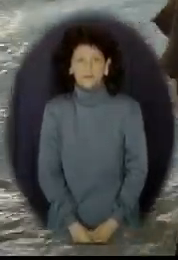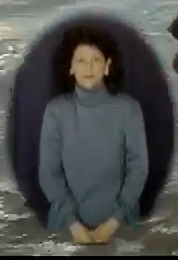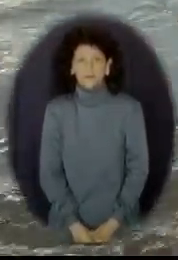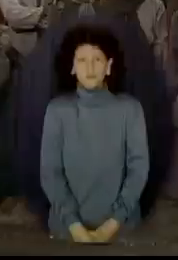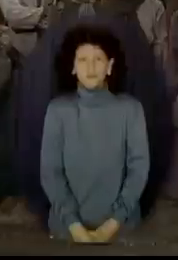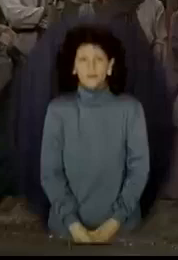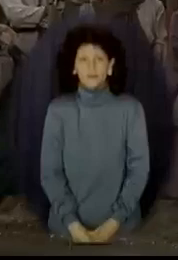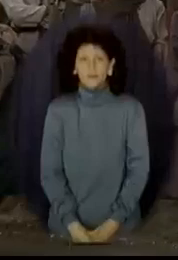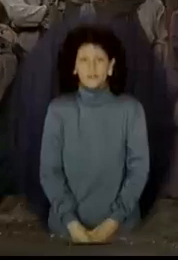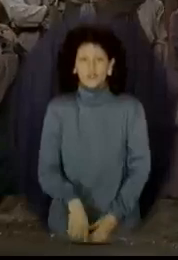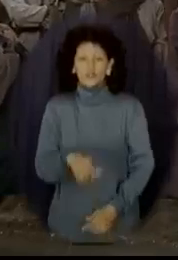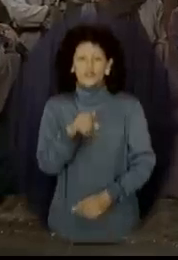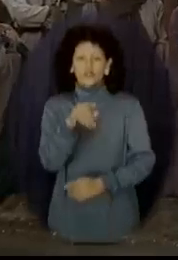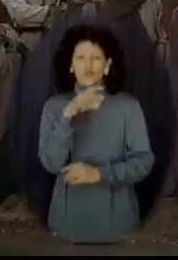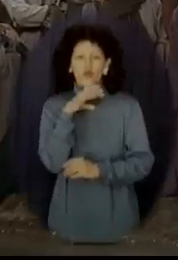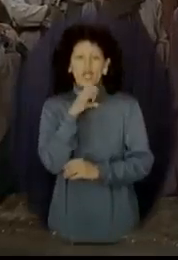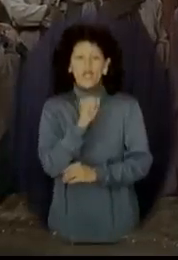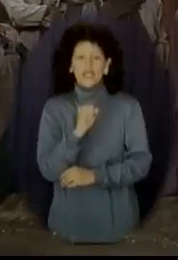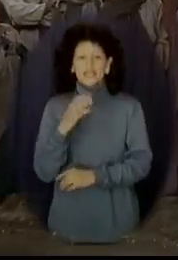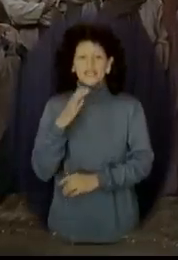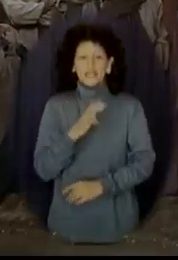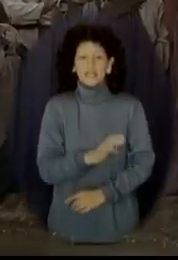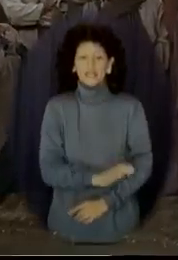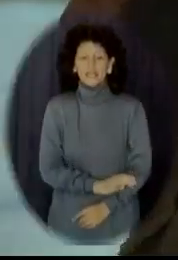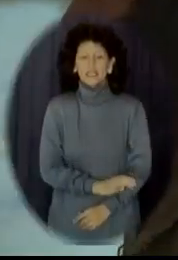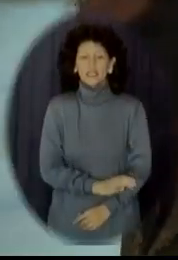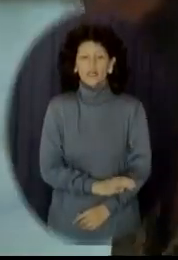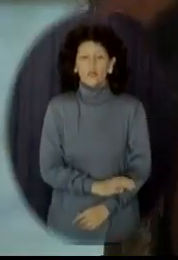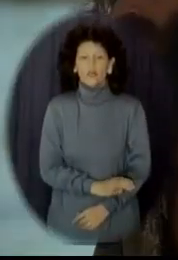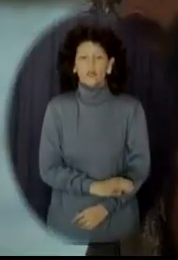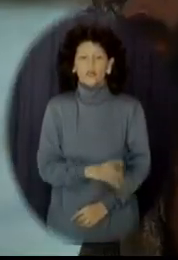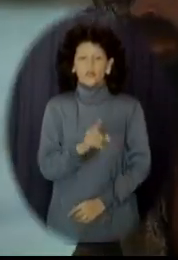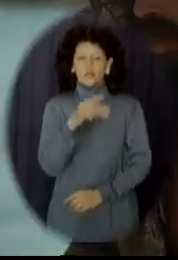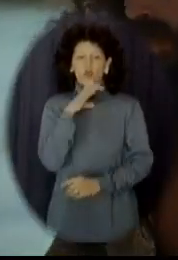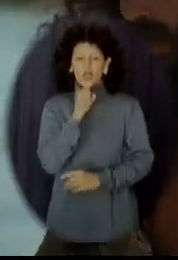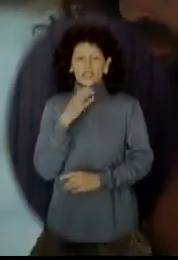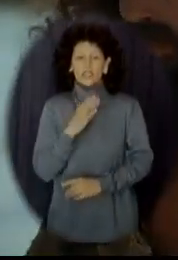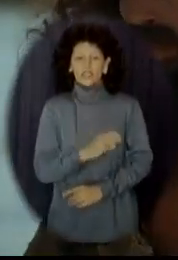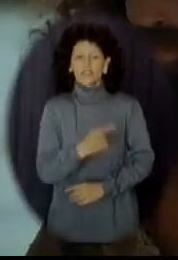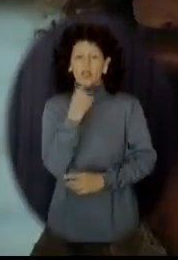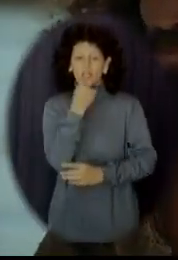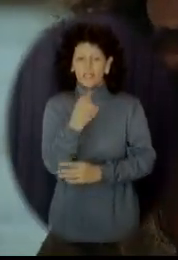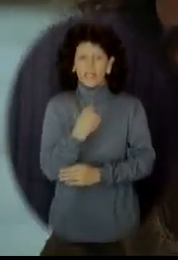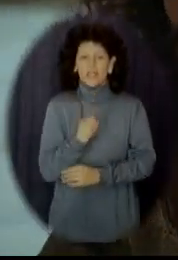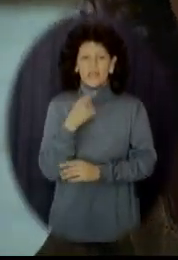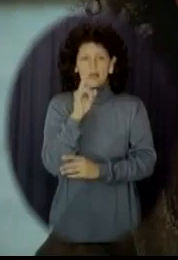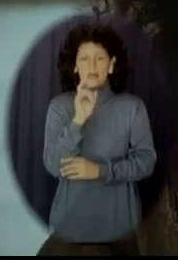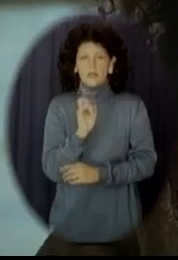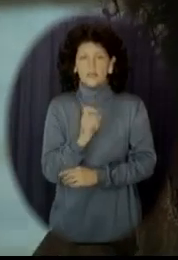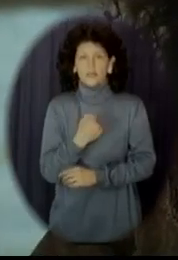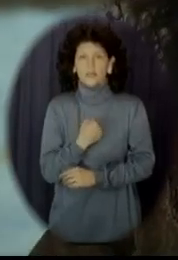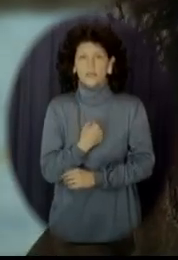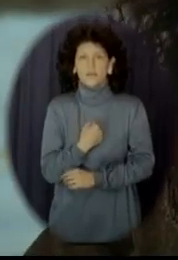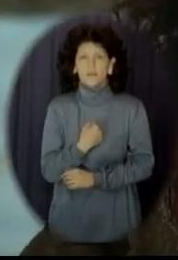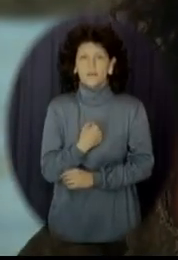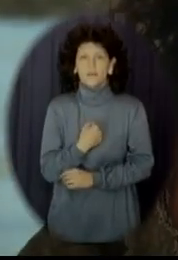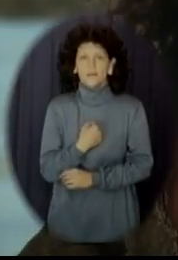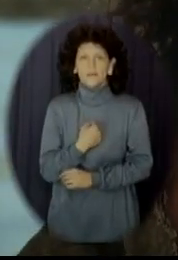Dinos, ¿eres tú el Cristo? Sí, eres el Cristo, dínoslo.